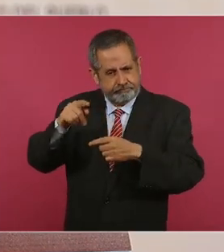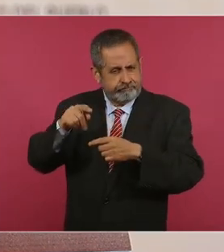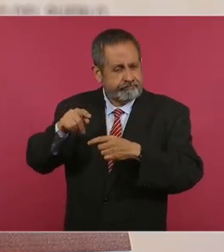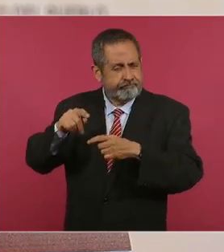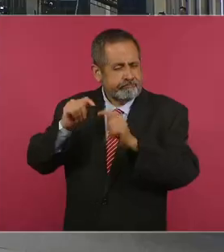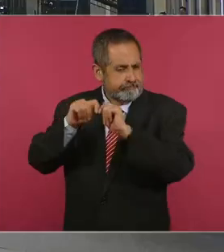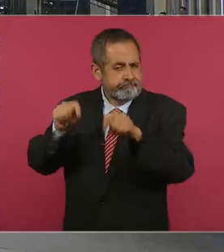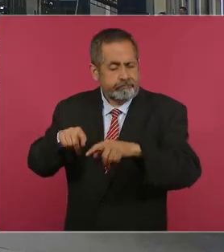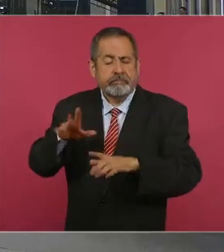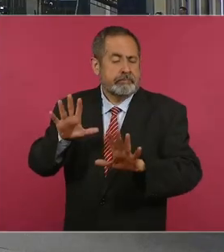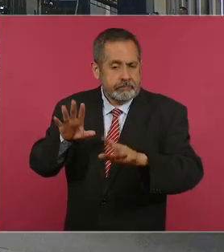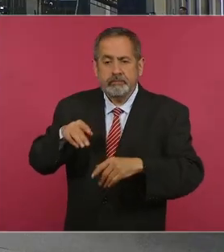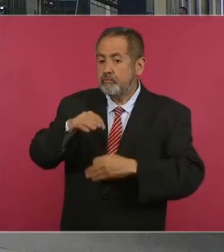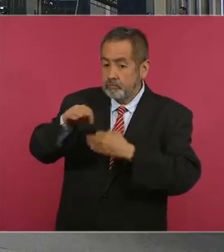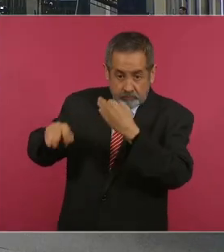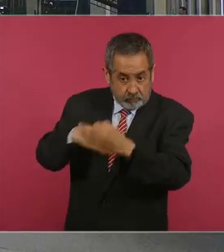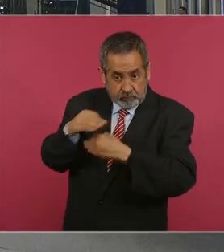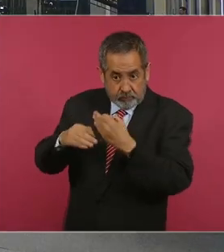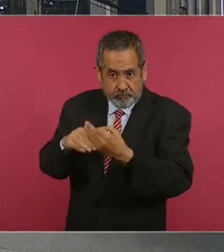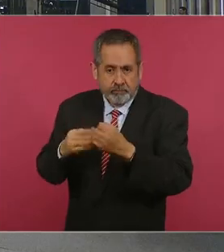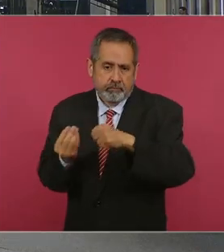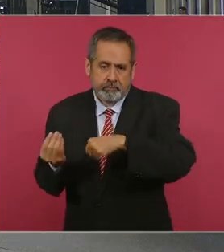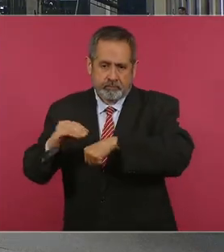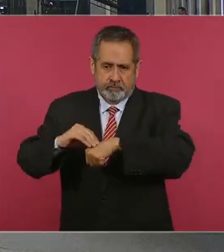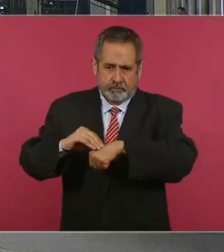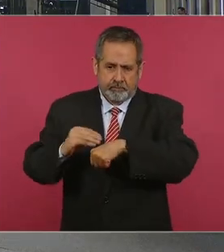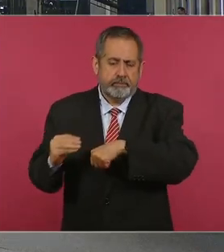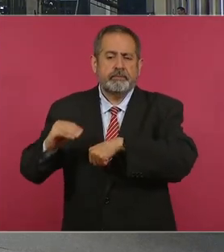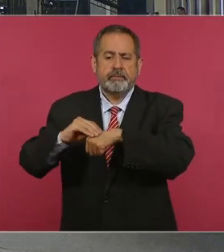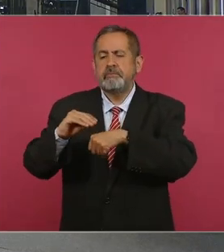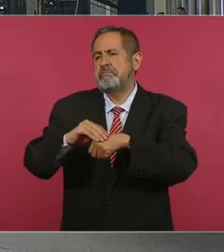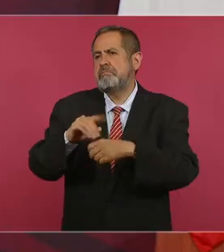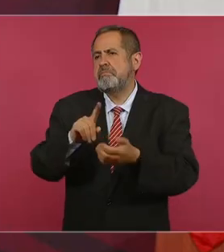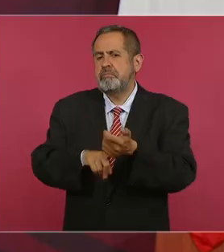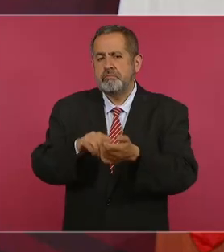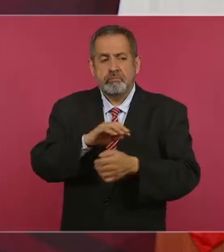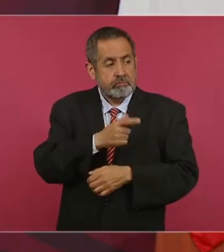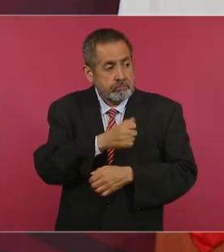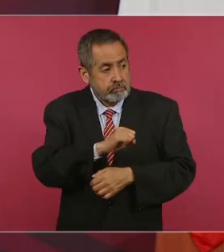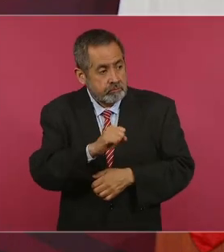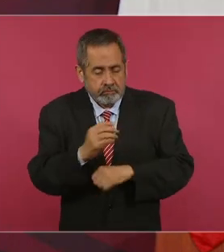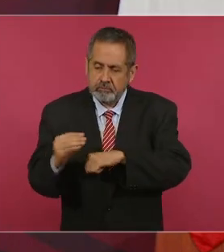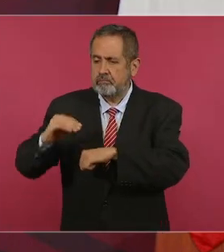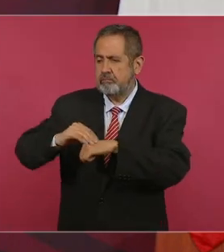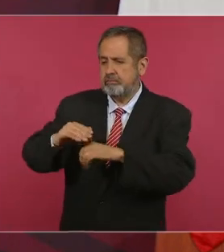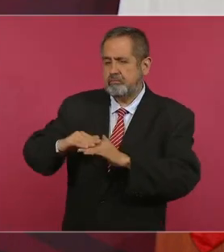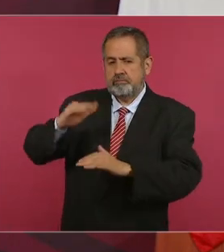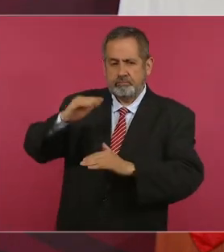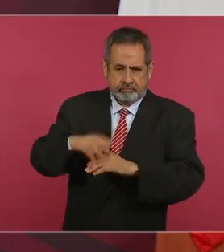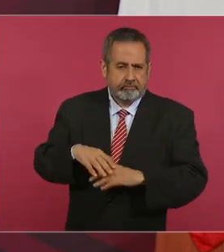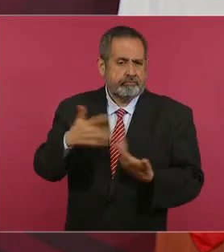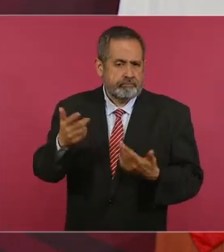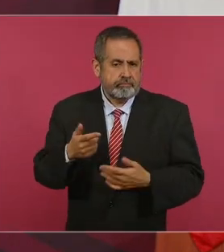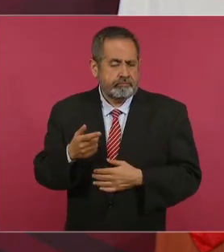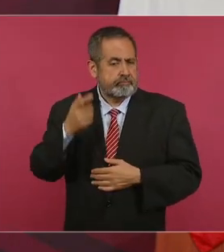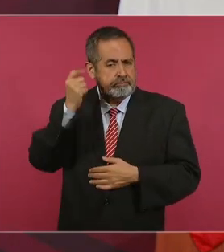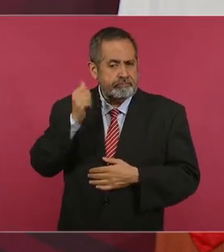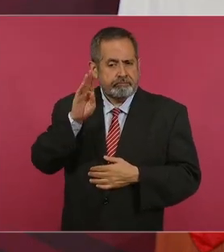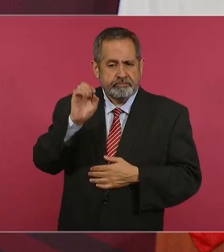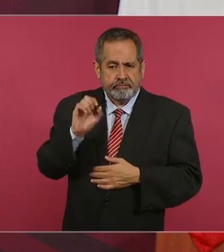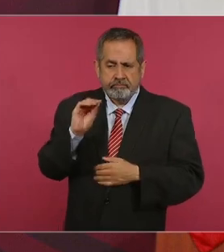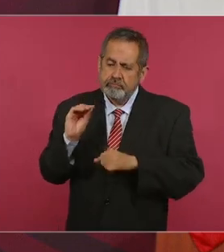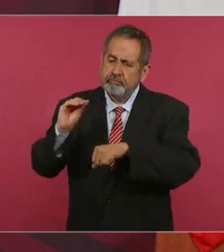casos hay incremento, cuando menos por inflación. O sea, la beca va a ser